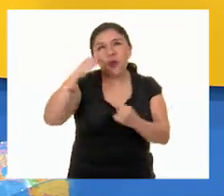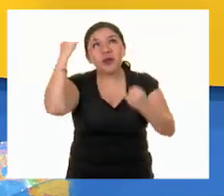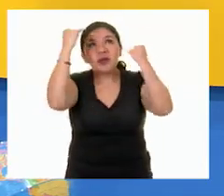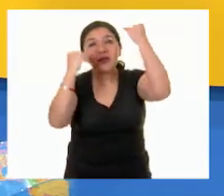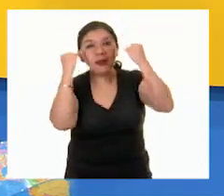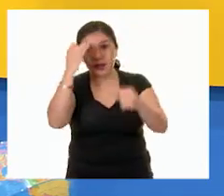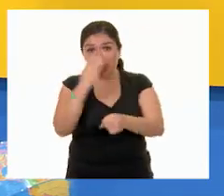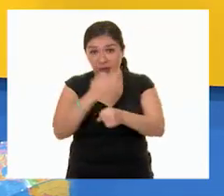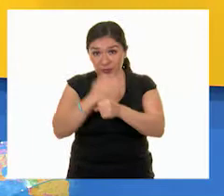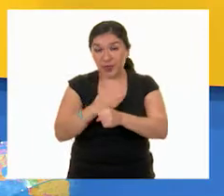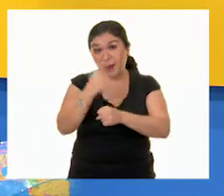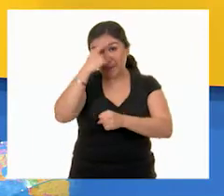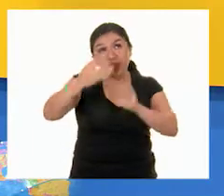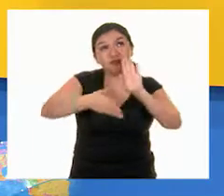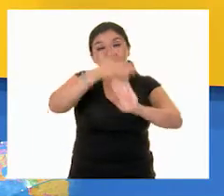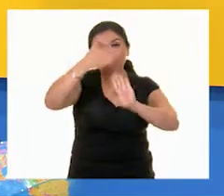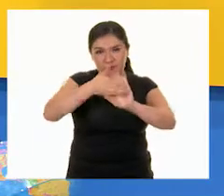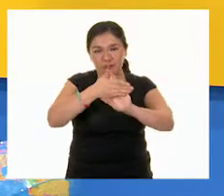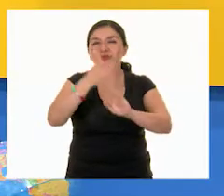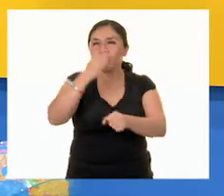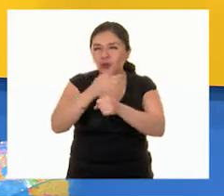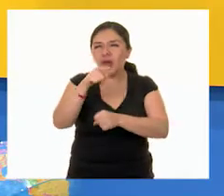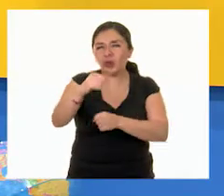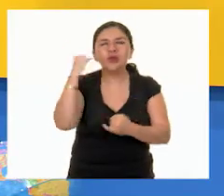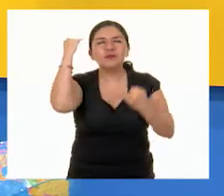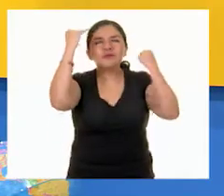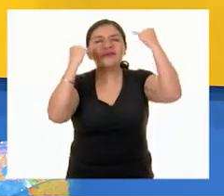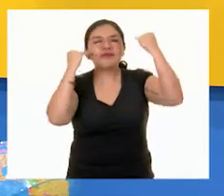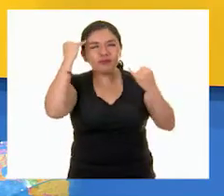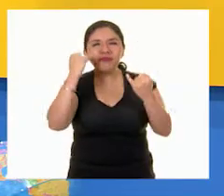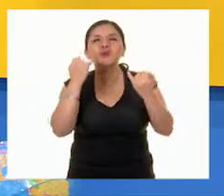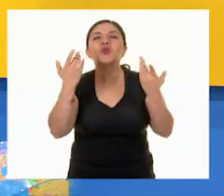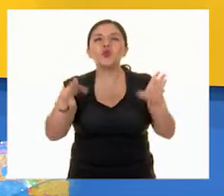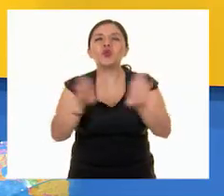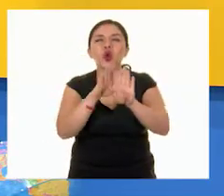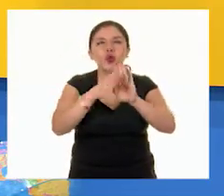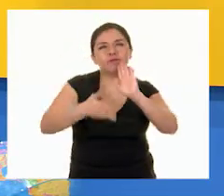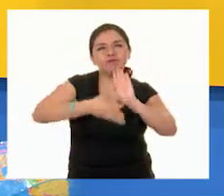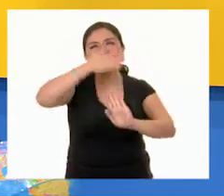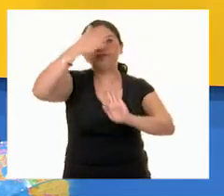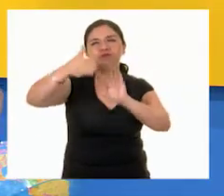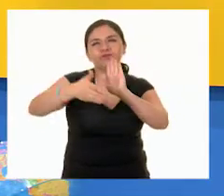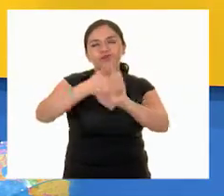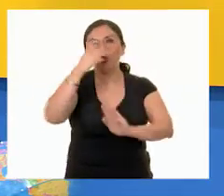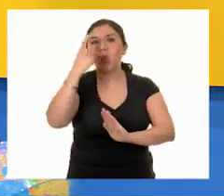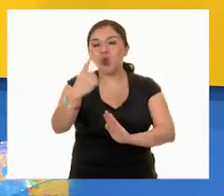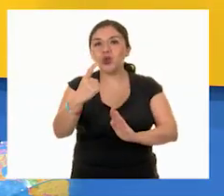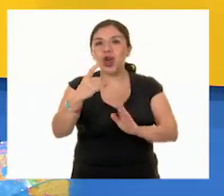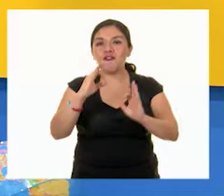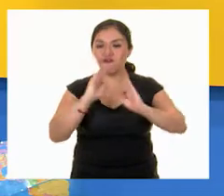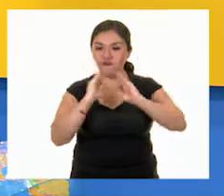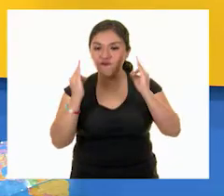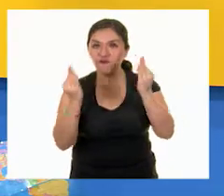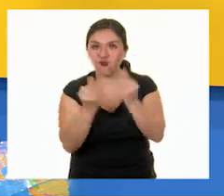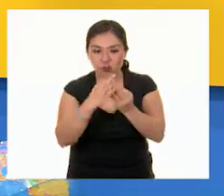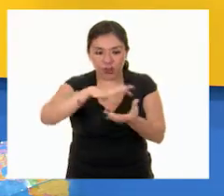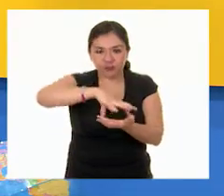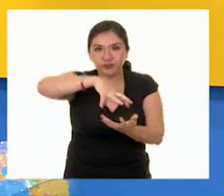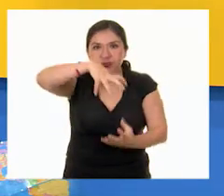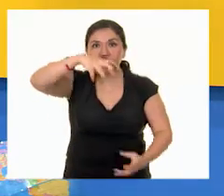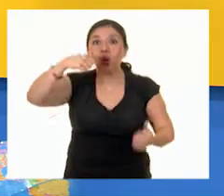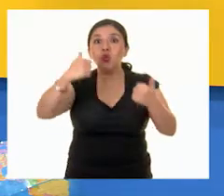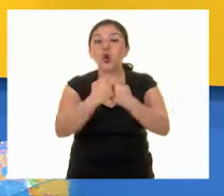imaginación en las construcciones, vamos a imaginar la construcción de un cuerpo geométrico